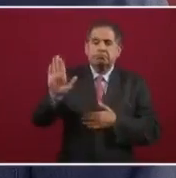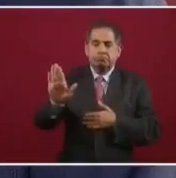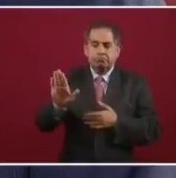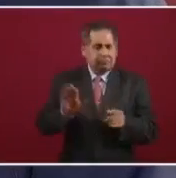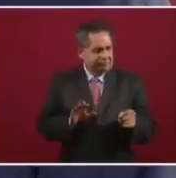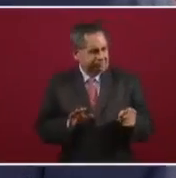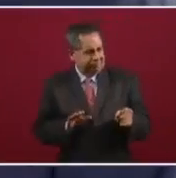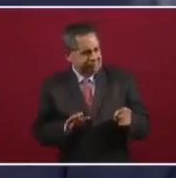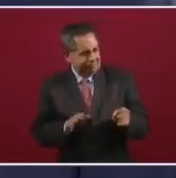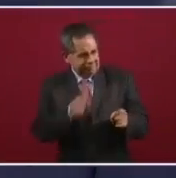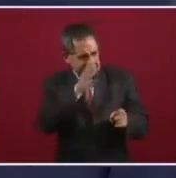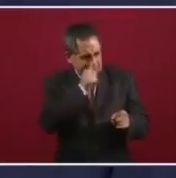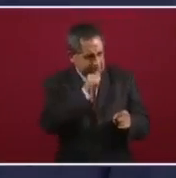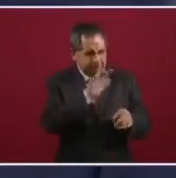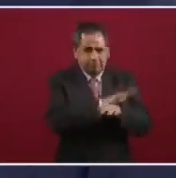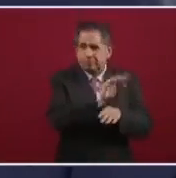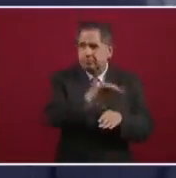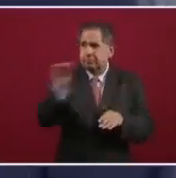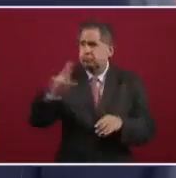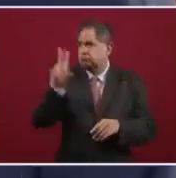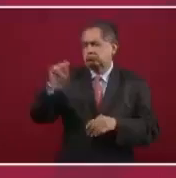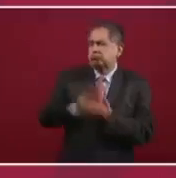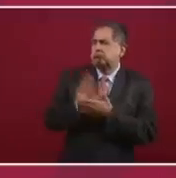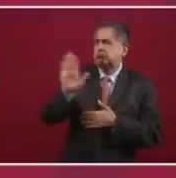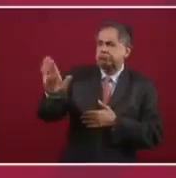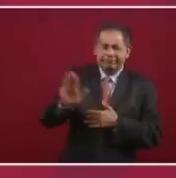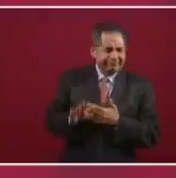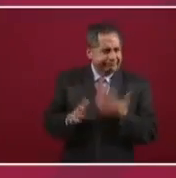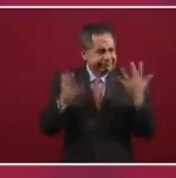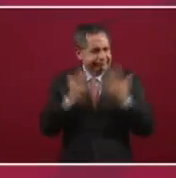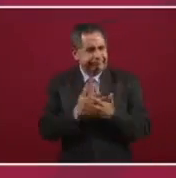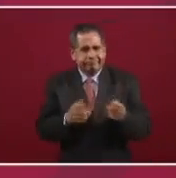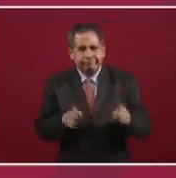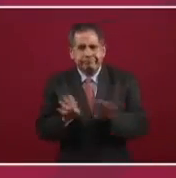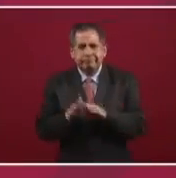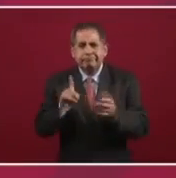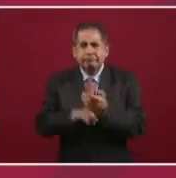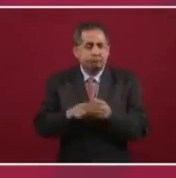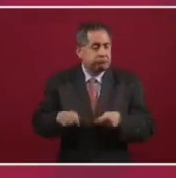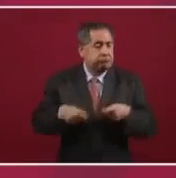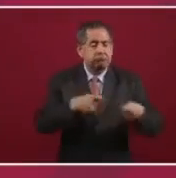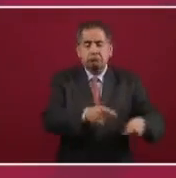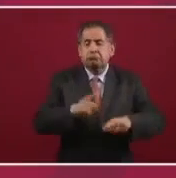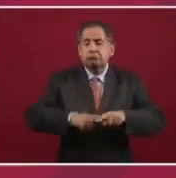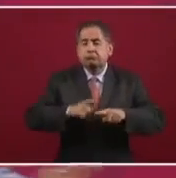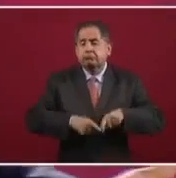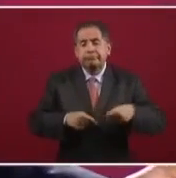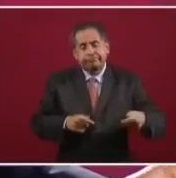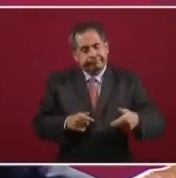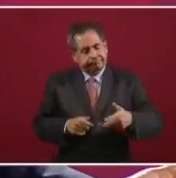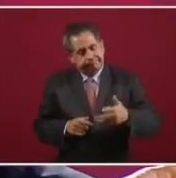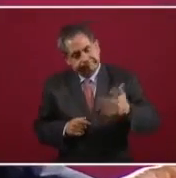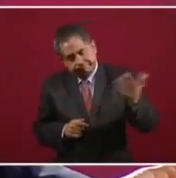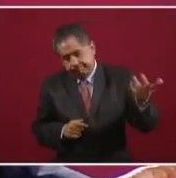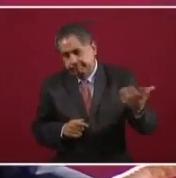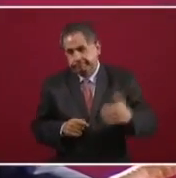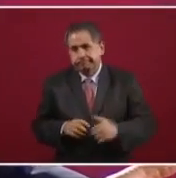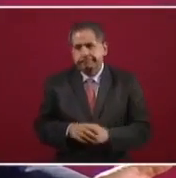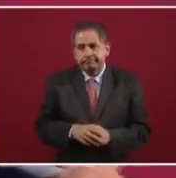para no poder ser trasladados a otros penales. ¿Cómo se llegó a esto?